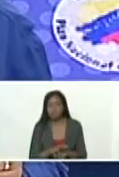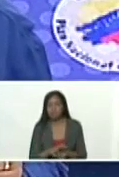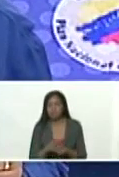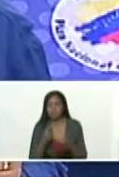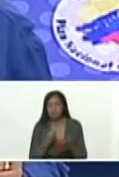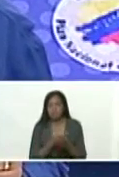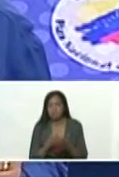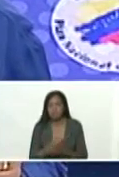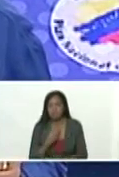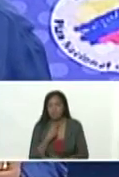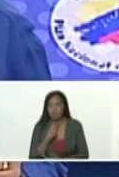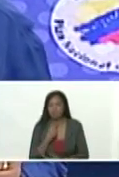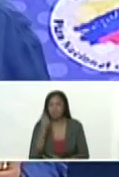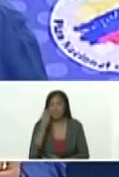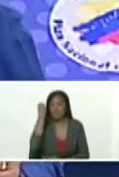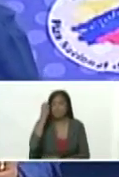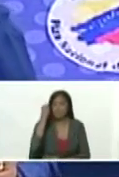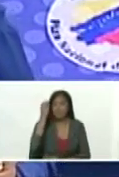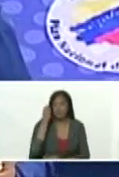imaginan?